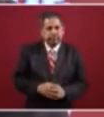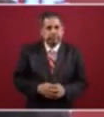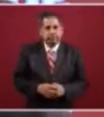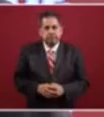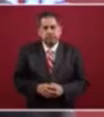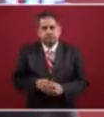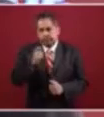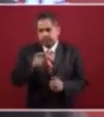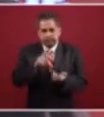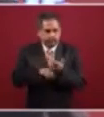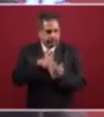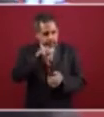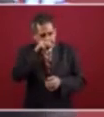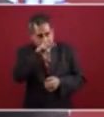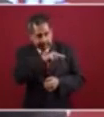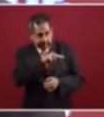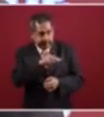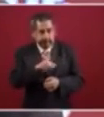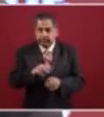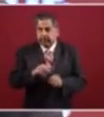de pelo en general